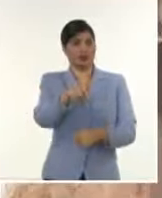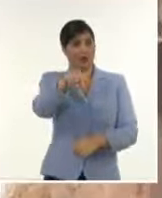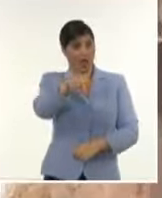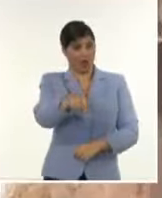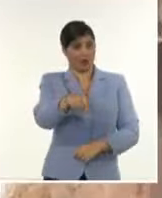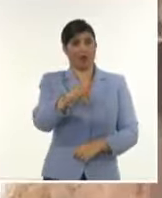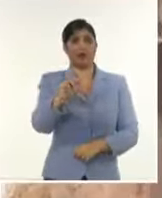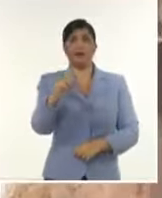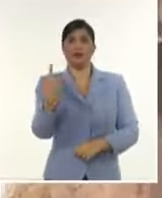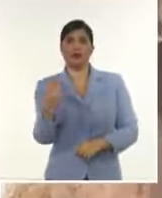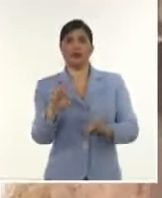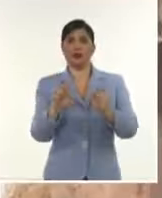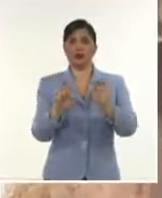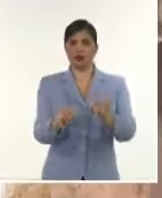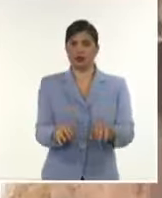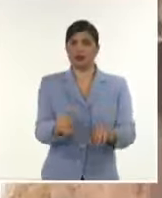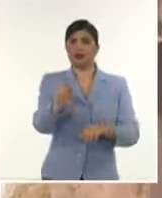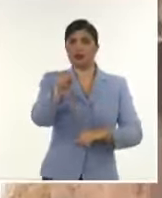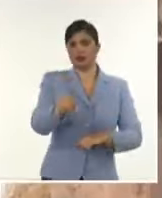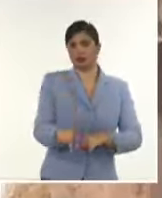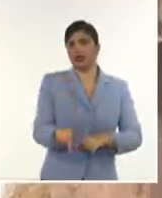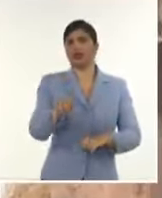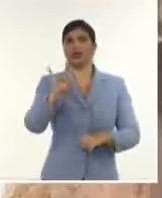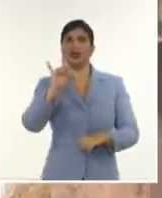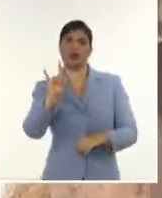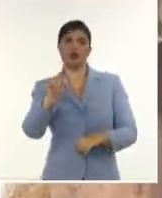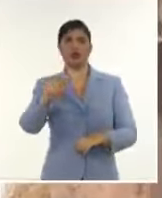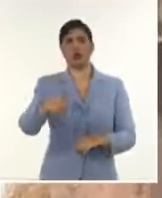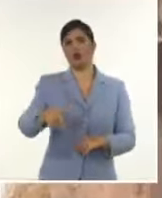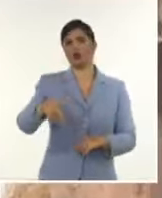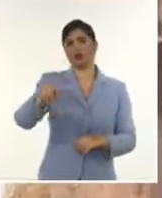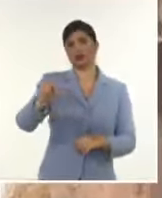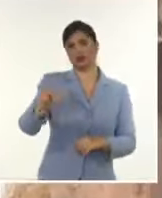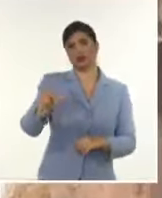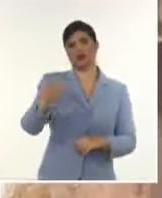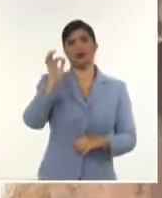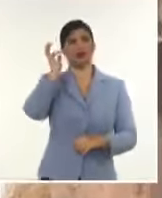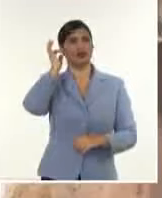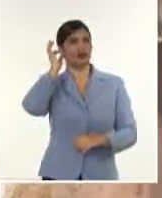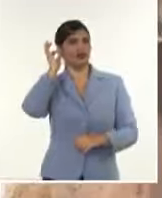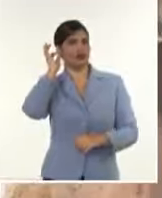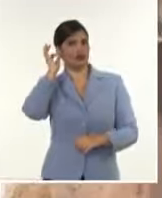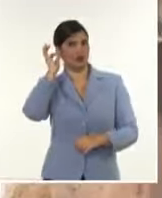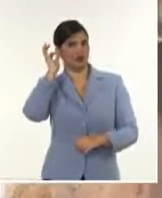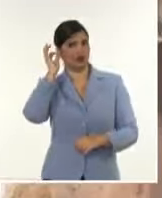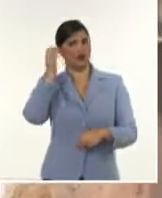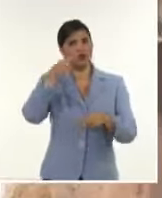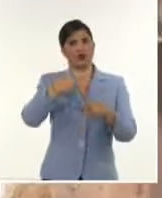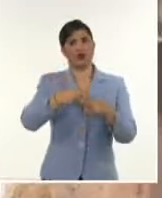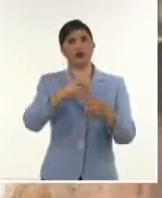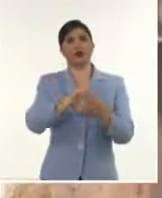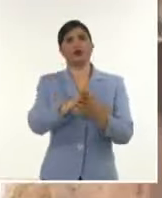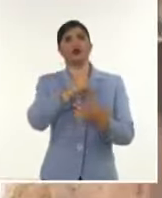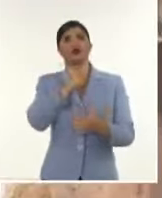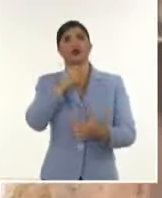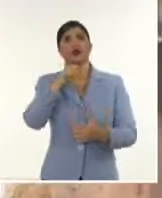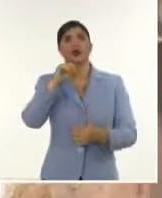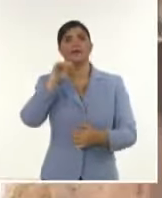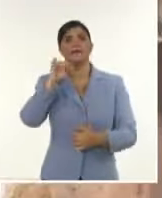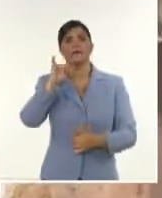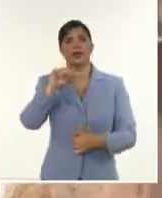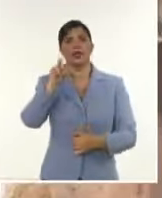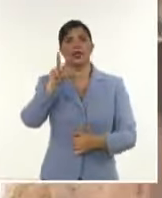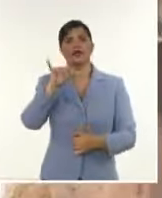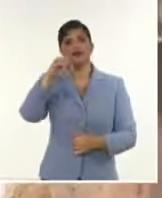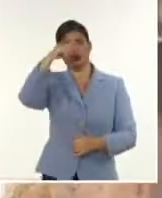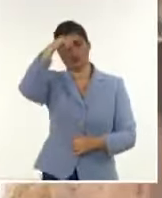primera secretaria del Comité Nacional de la Unión de Jóvenes Comunistas Mavis Esteves Echevarría, quien hasta hoy se desempeñaba como segunda secretaria,